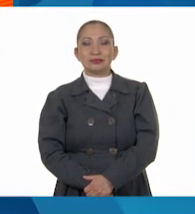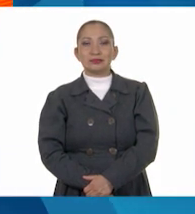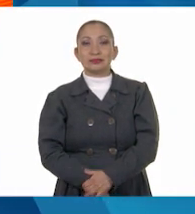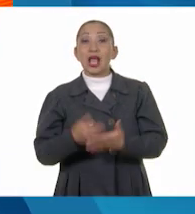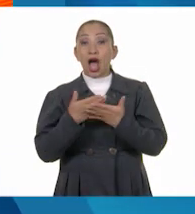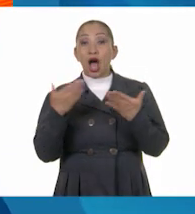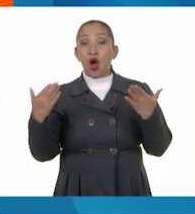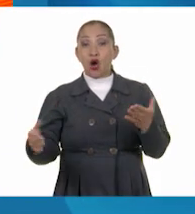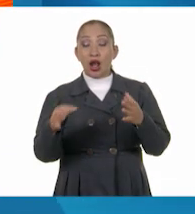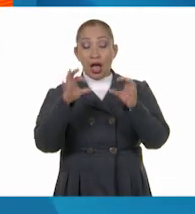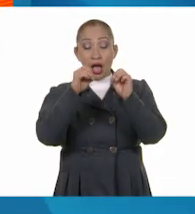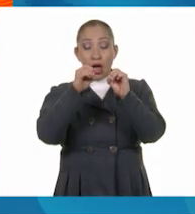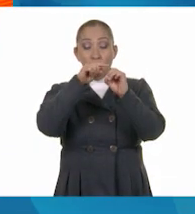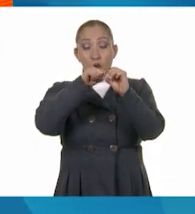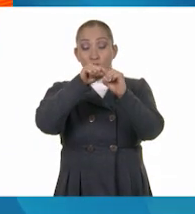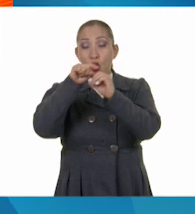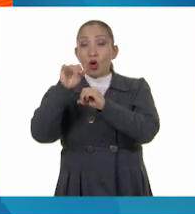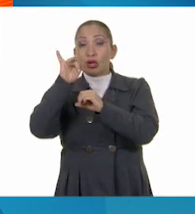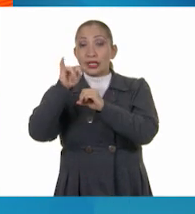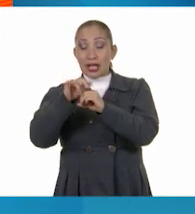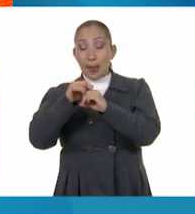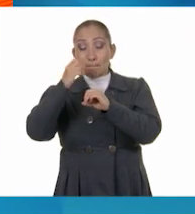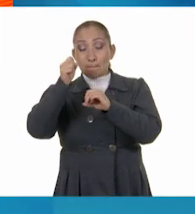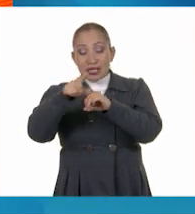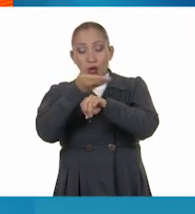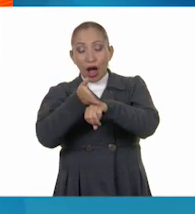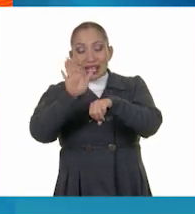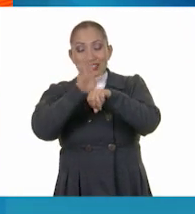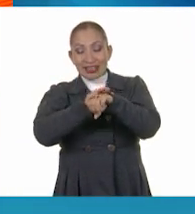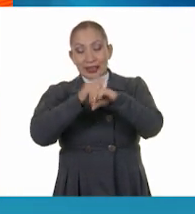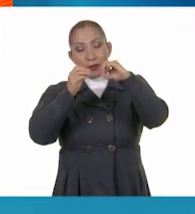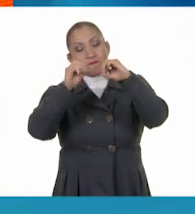Ahora pega las bolas de unicel sobre el borde del calcetín.